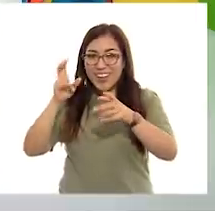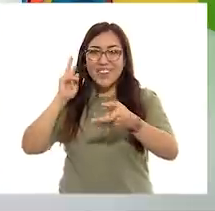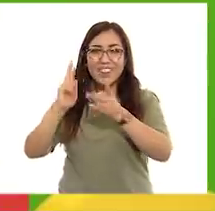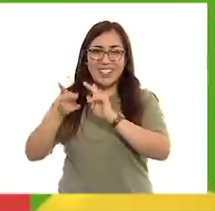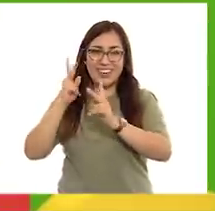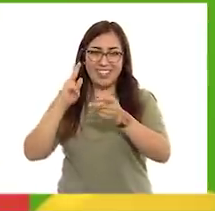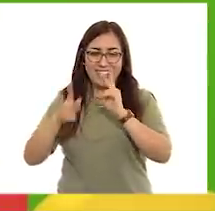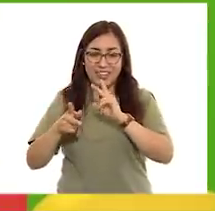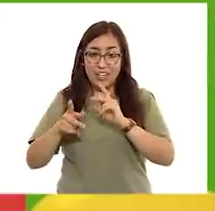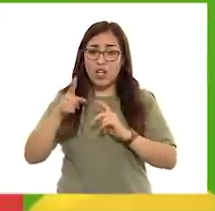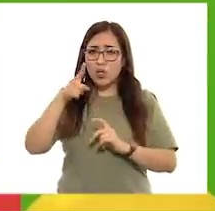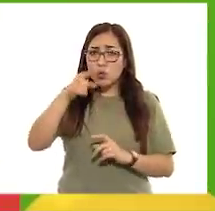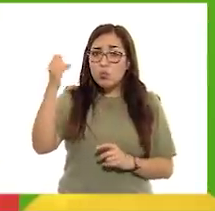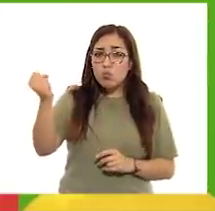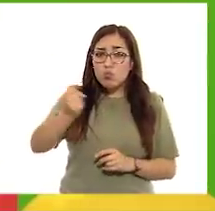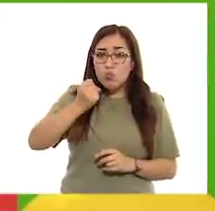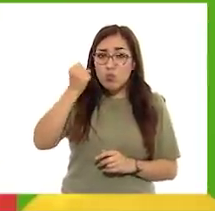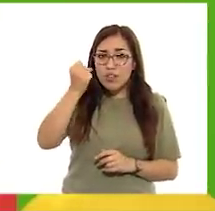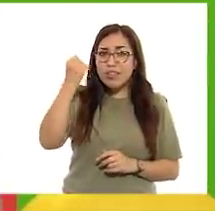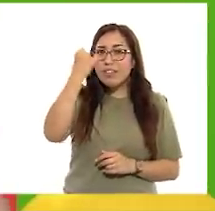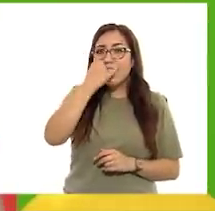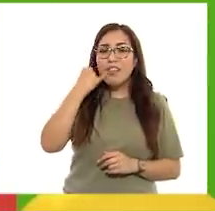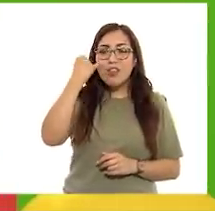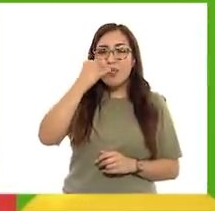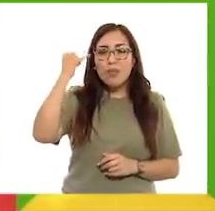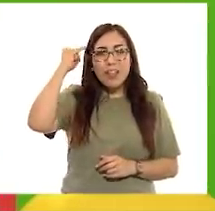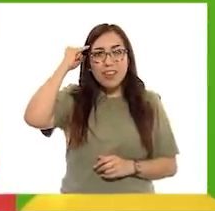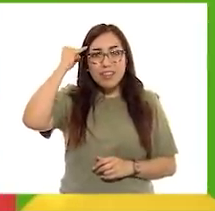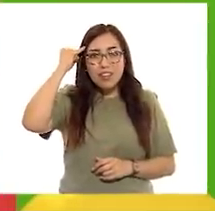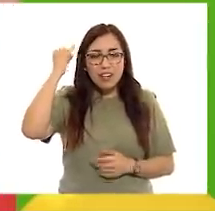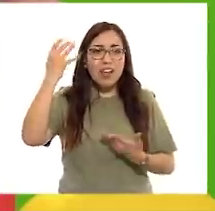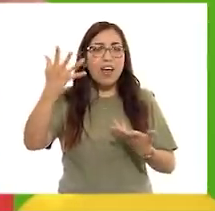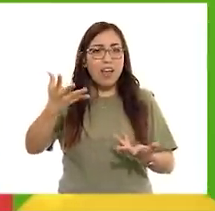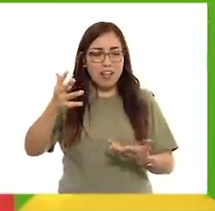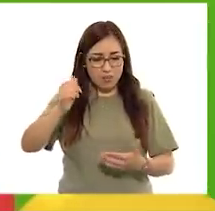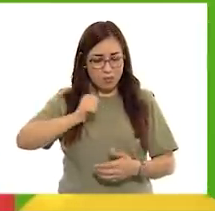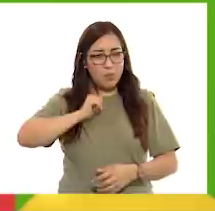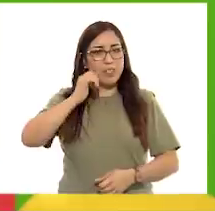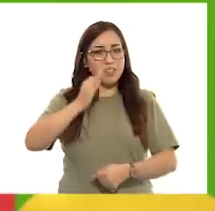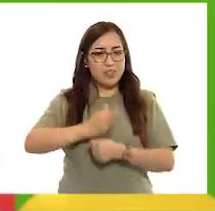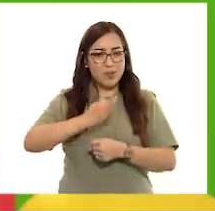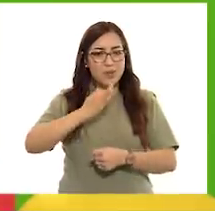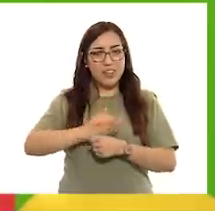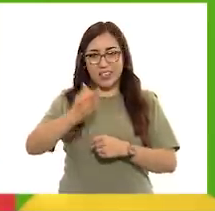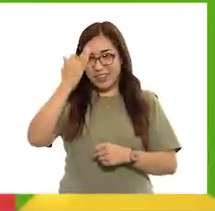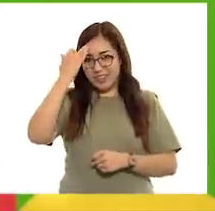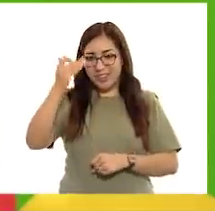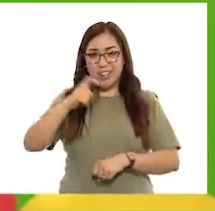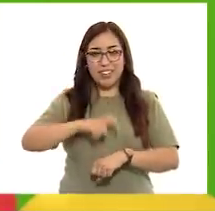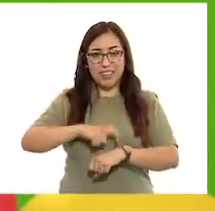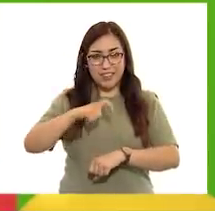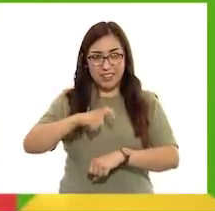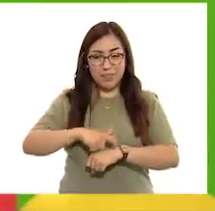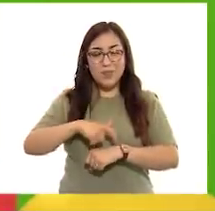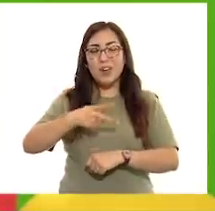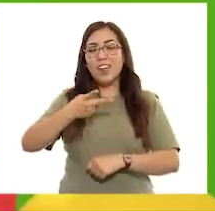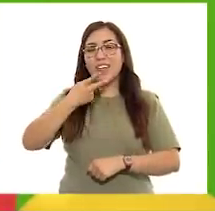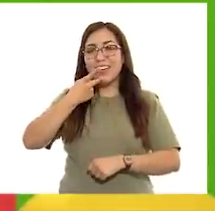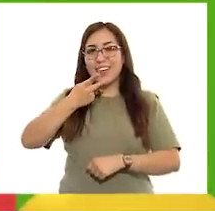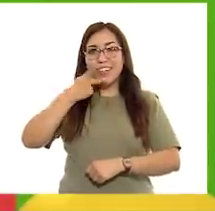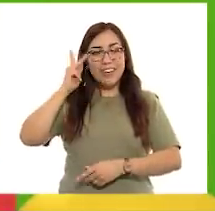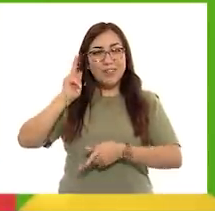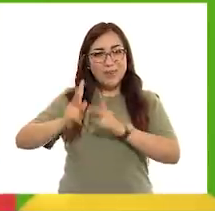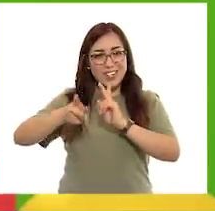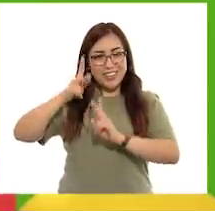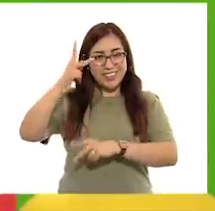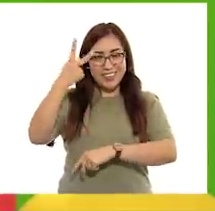familia. Y si tienes la fortuna de hablar una lengua indígena, ¿por qué no aprovechas este momento que seguimos en casa para practicarla